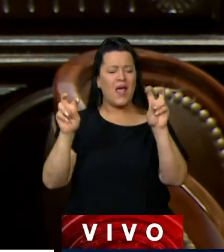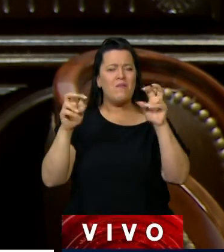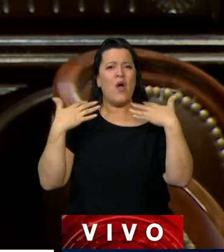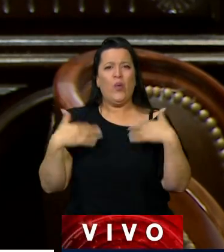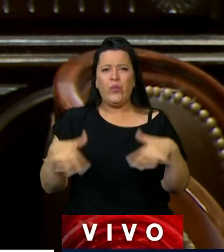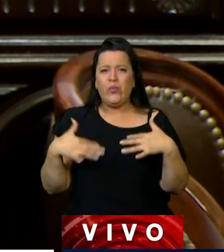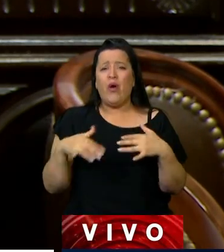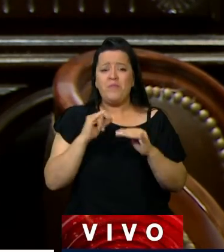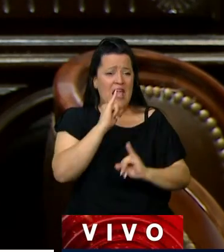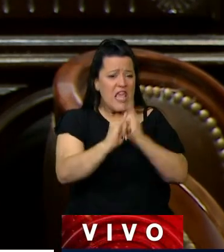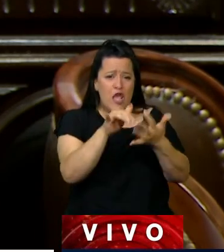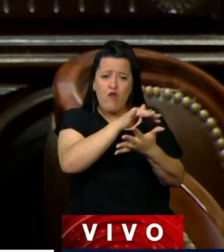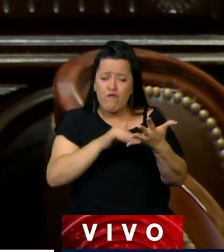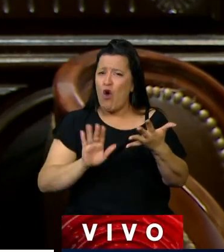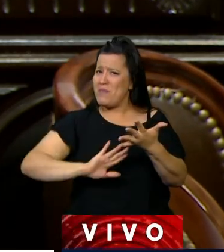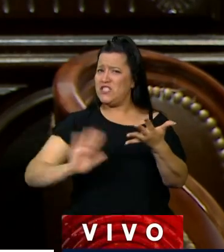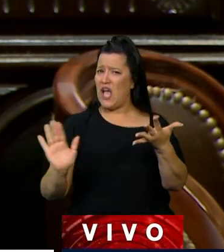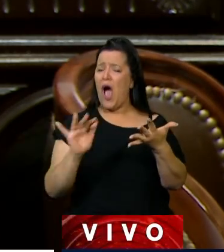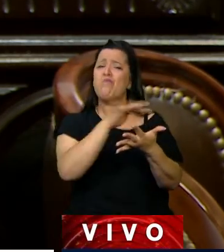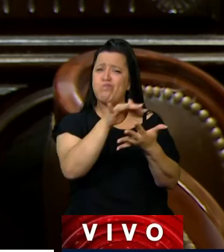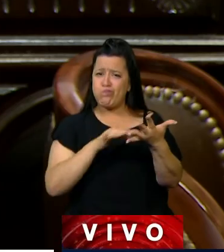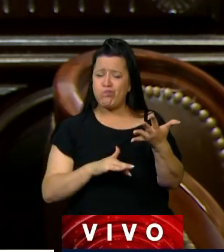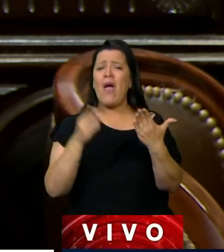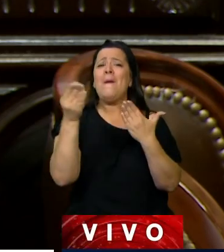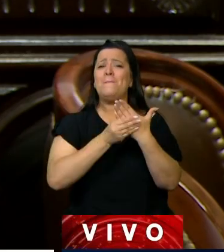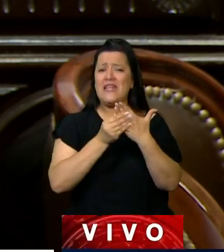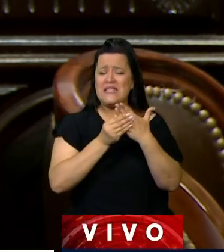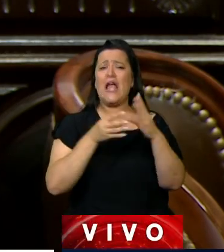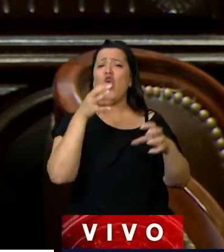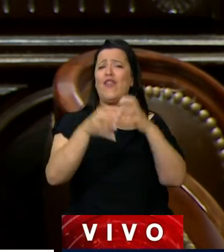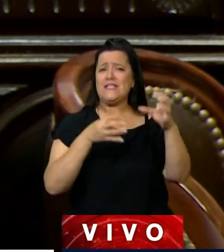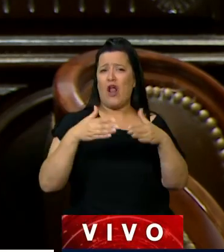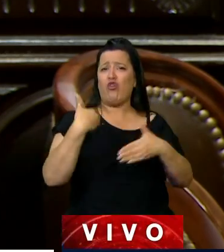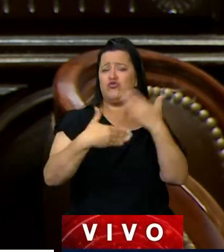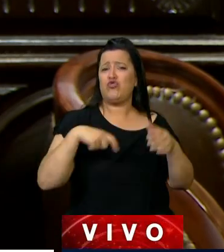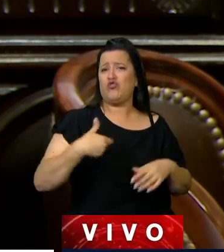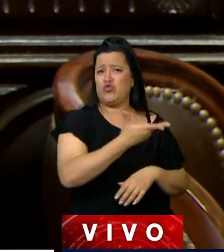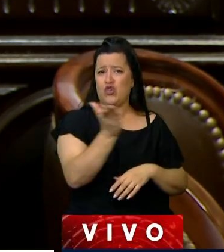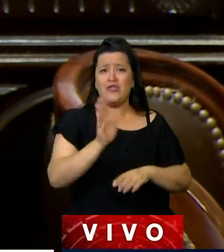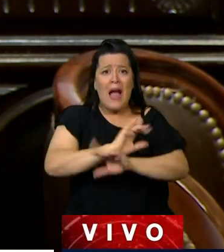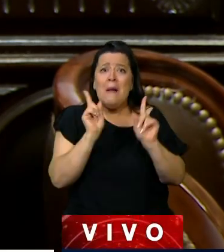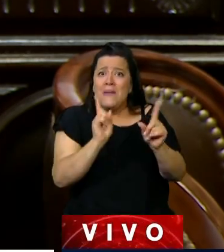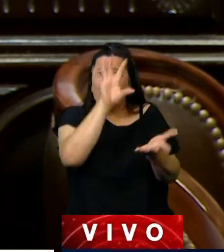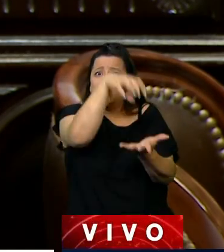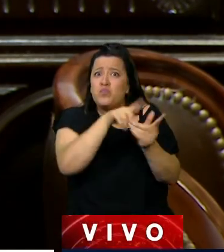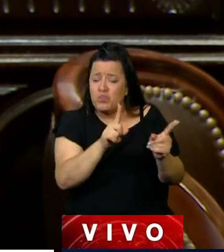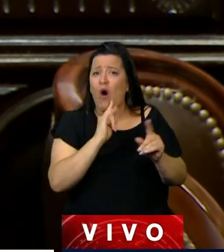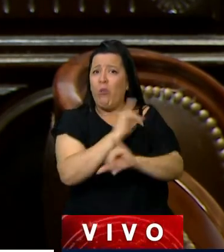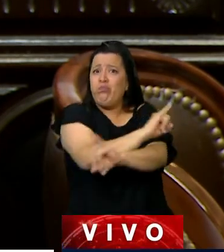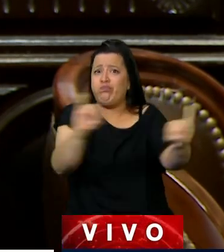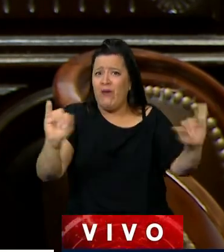de propios informes que se han realizado en el Ministerio de Desarrollo Social, es decir, desde sus propias fuentes. Por